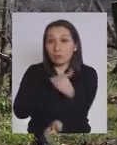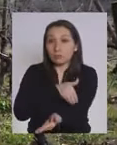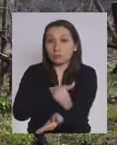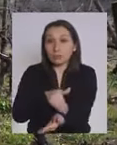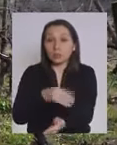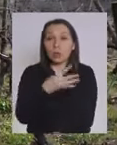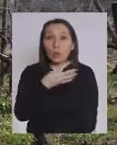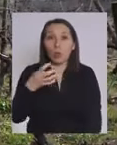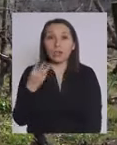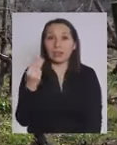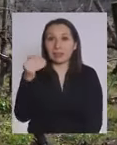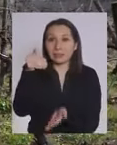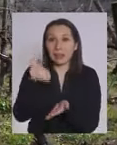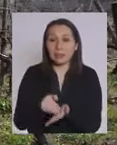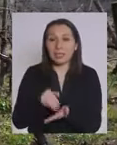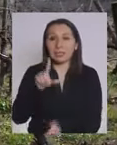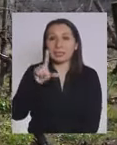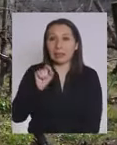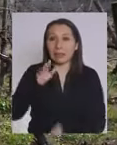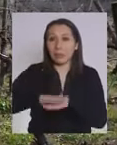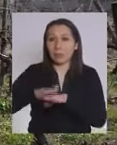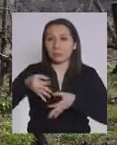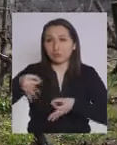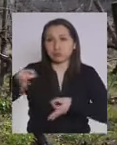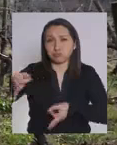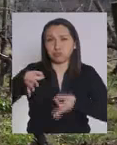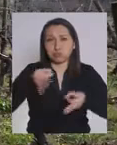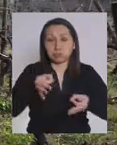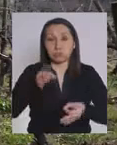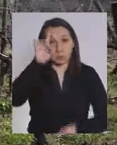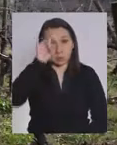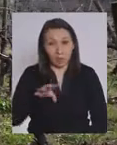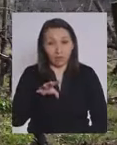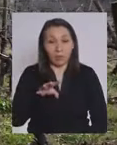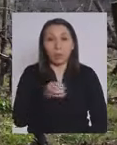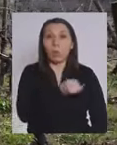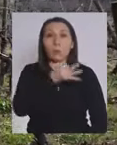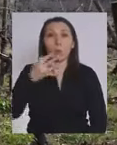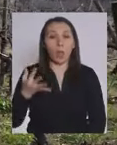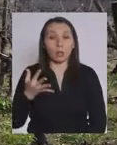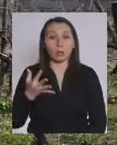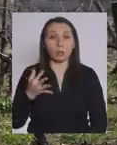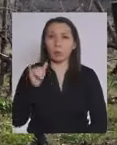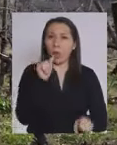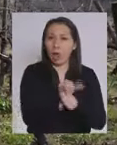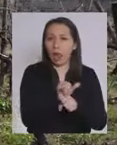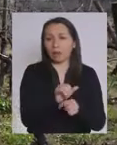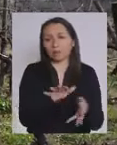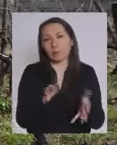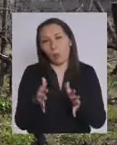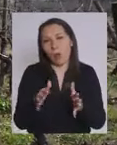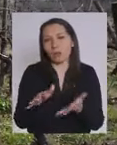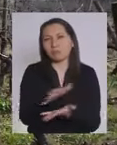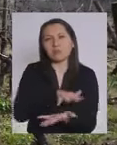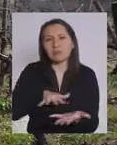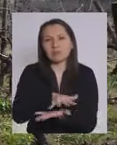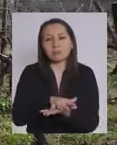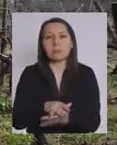413 mil 70 permisos sabe cuántos permisos fueron fraudulentos por así llamar